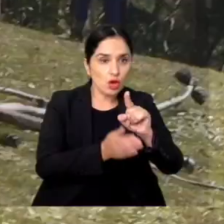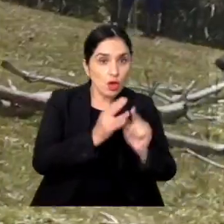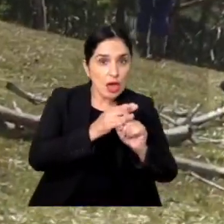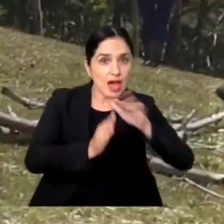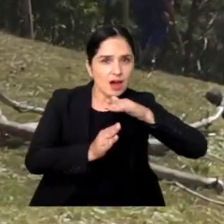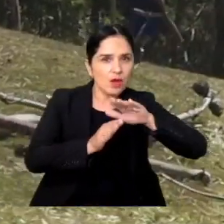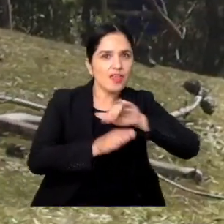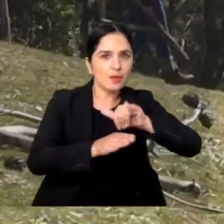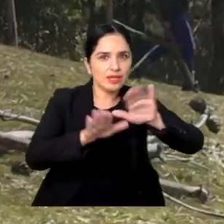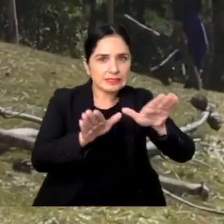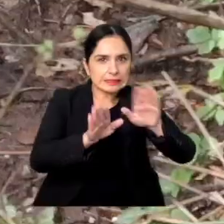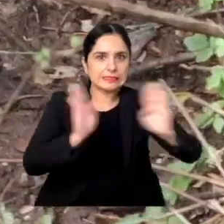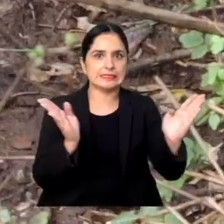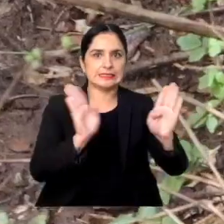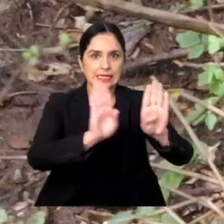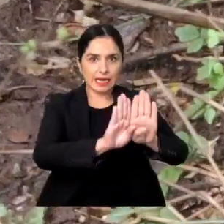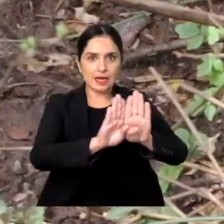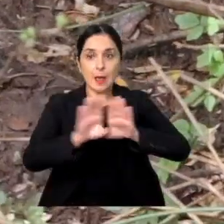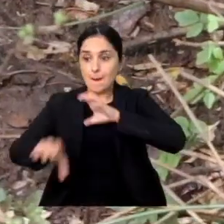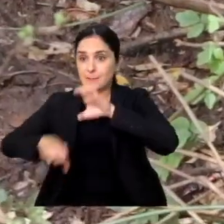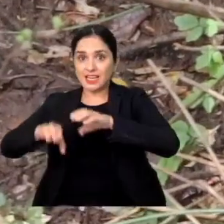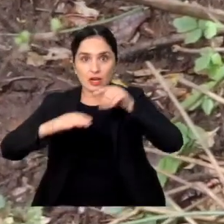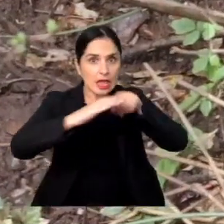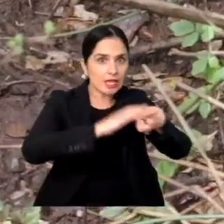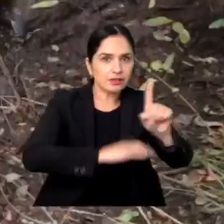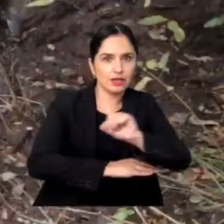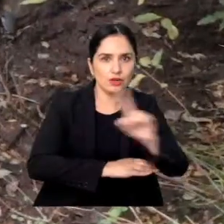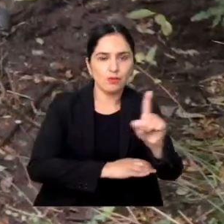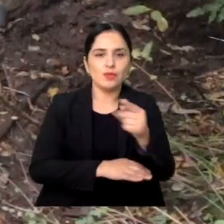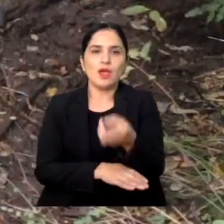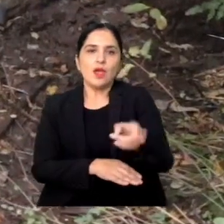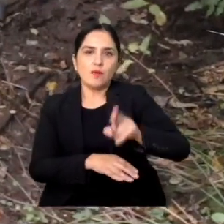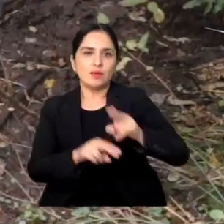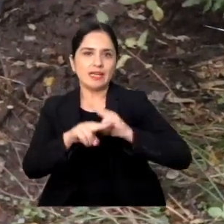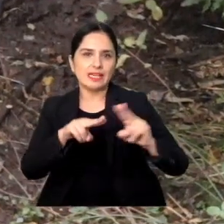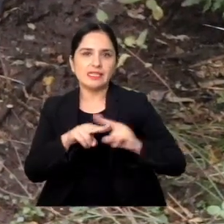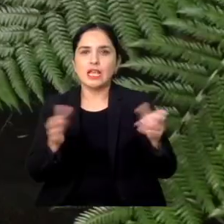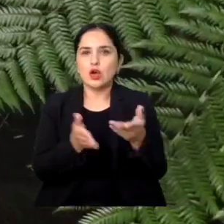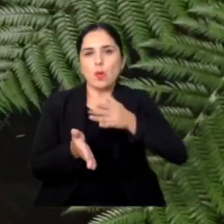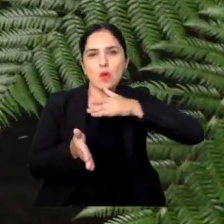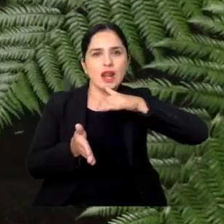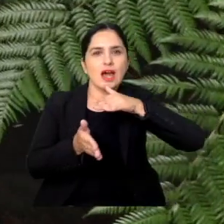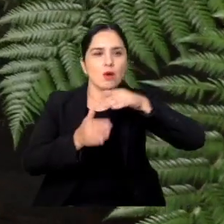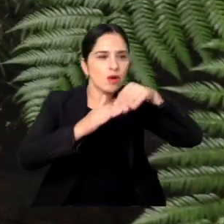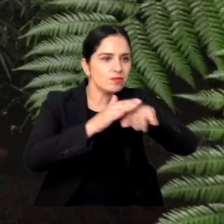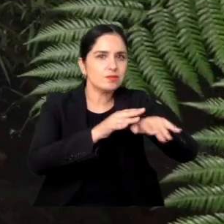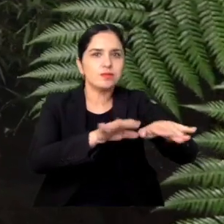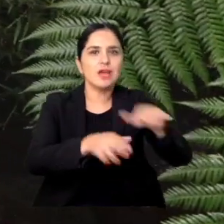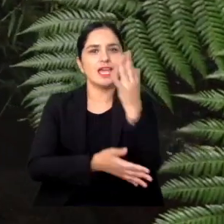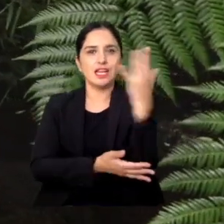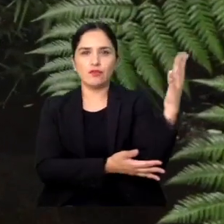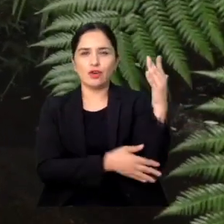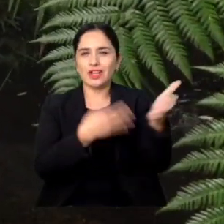estas nacientes de agua, ¿no?, para que en el fondo los animales no entren en esos lugares. En el fondo es volver a hacer este ejercicio de cómo el agua está